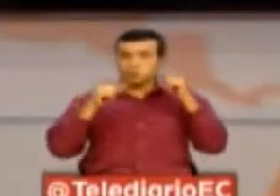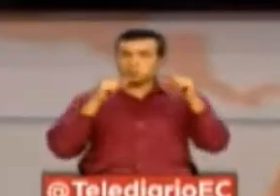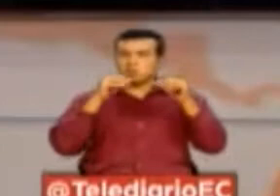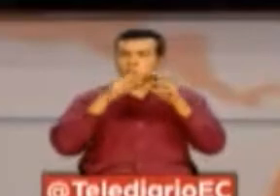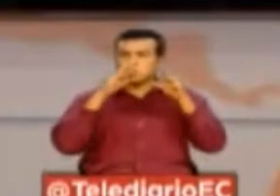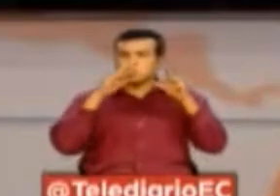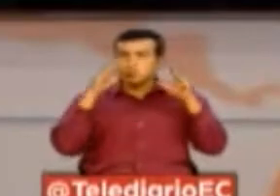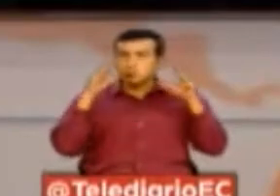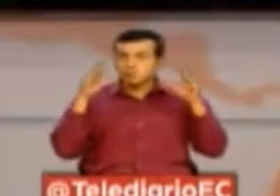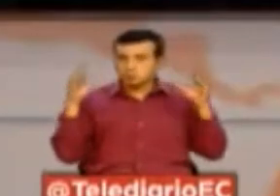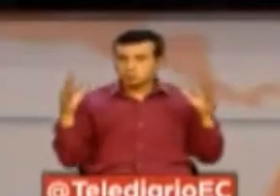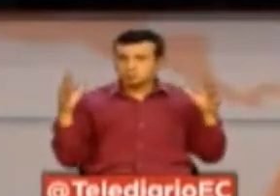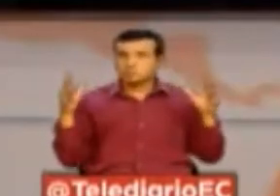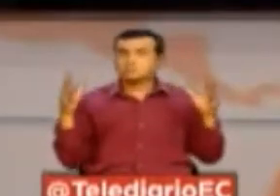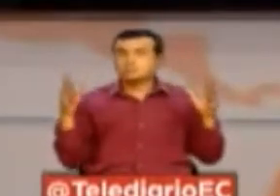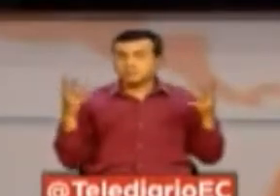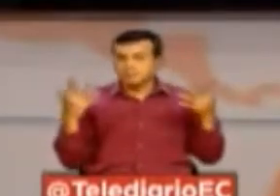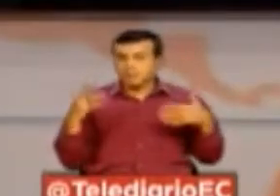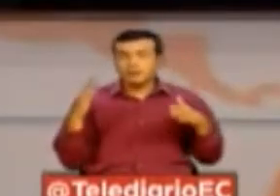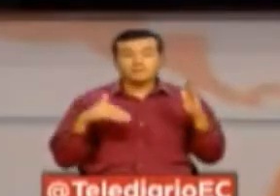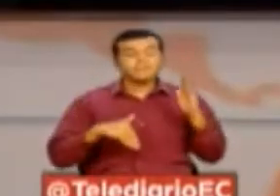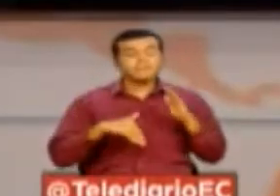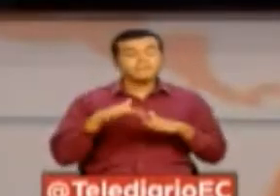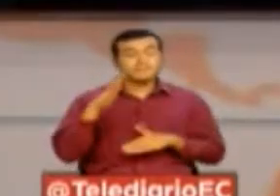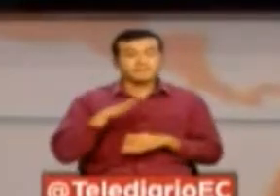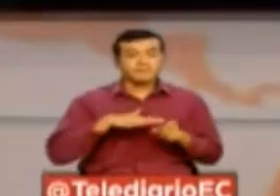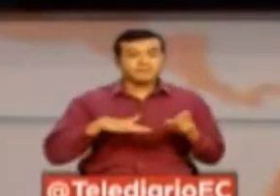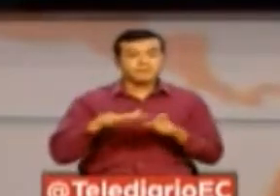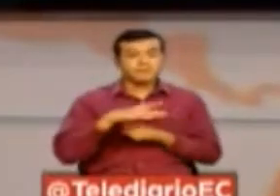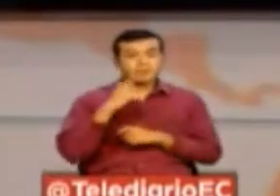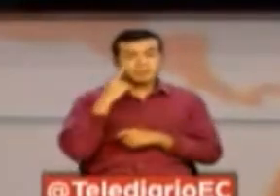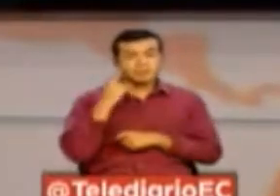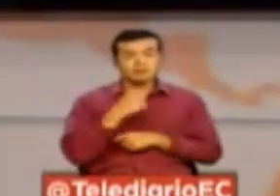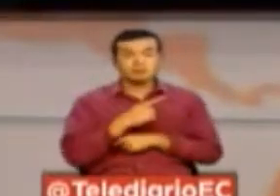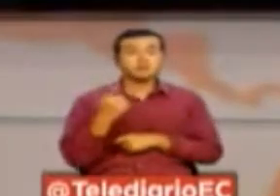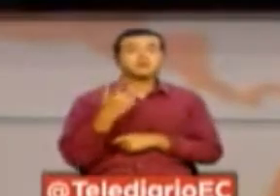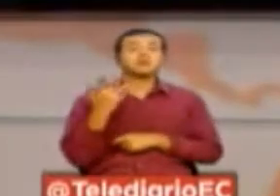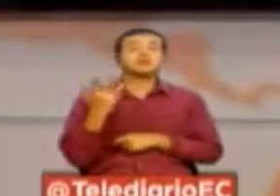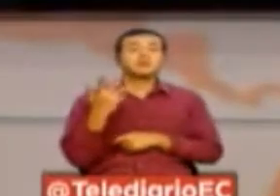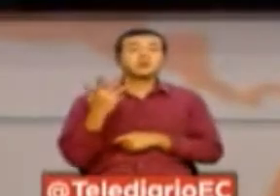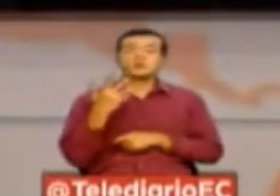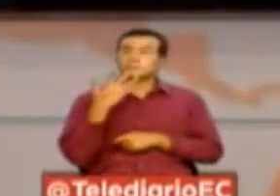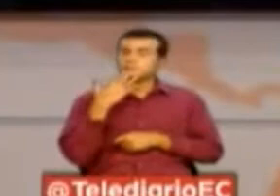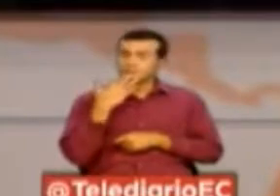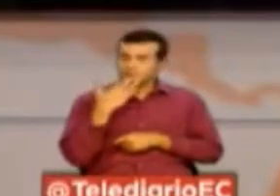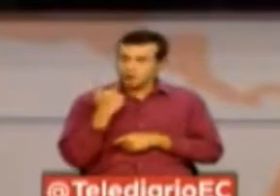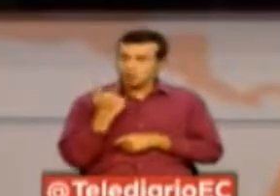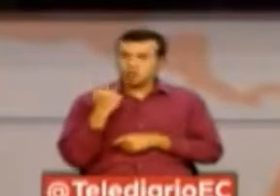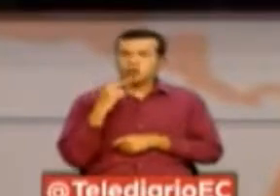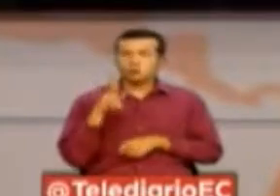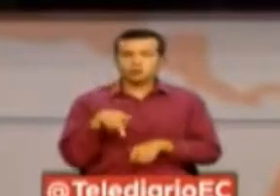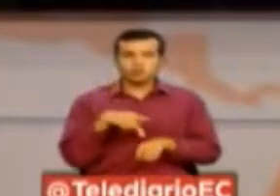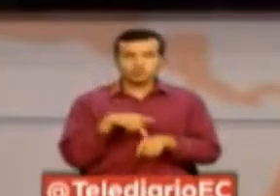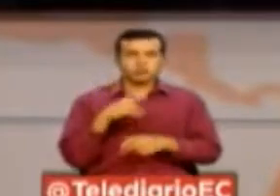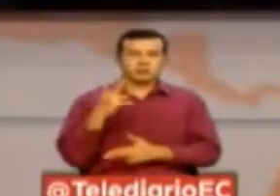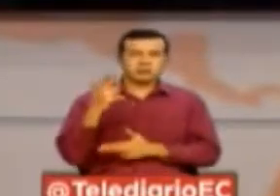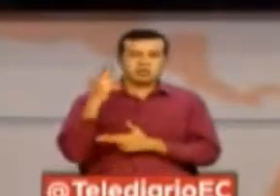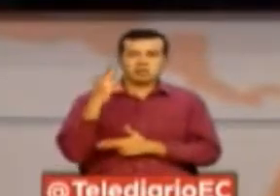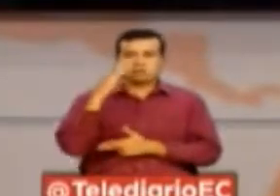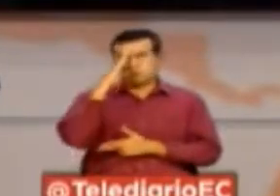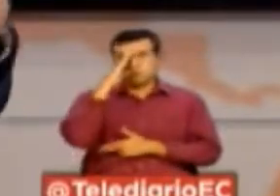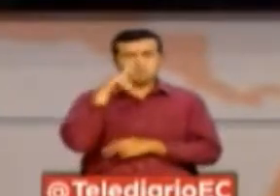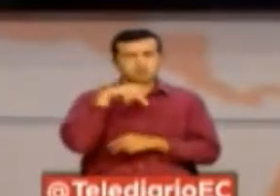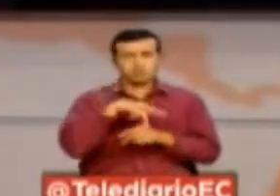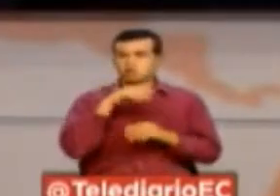y lo que se ha optado en especial en estos últimos meses es que estén las mejores unidades tanto de las fuerzas armadas